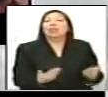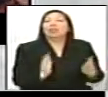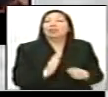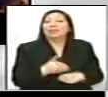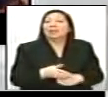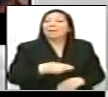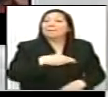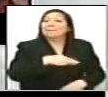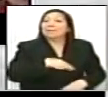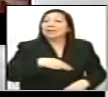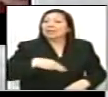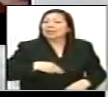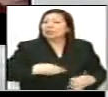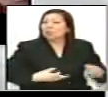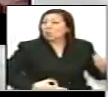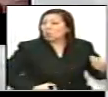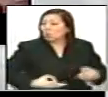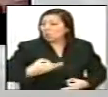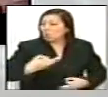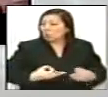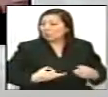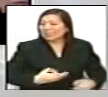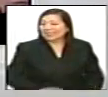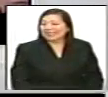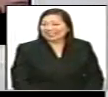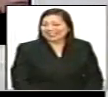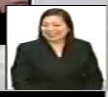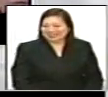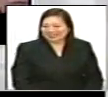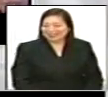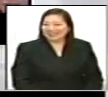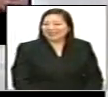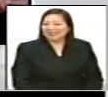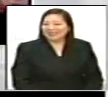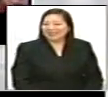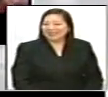el ministro de Justicia, Vicente Ceballos. Adelante, Raquel. Muchas gracias.